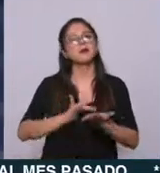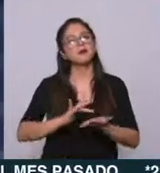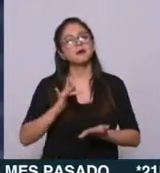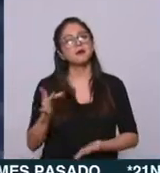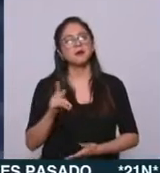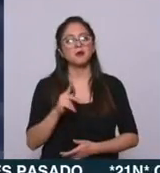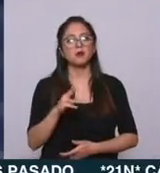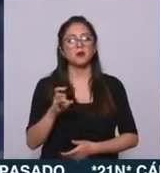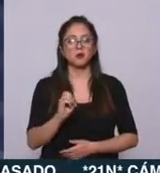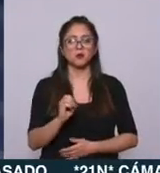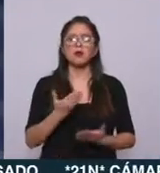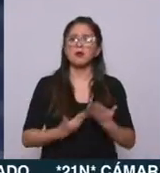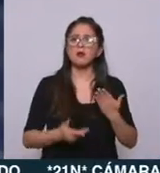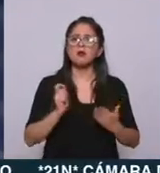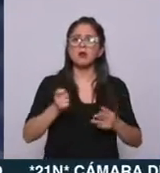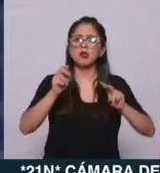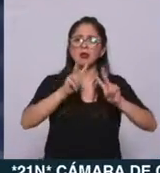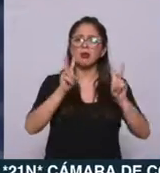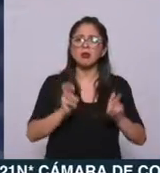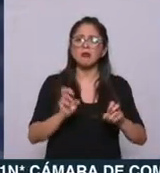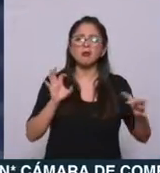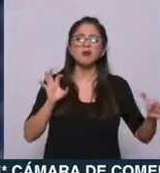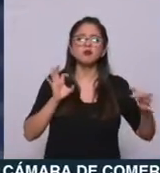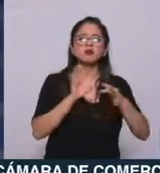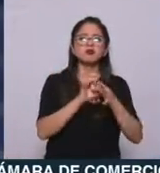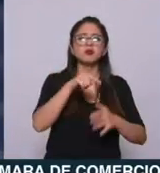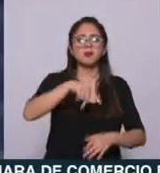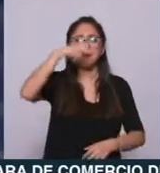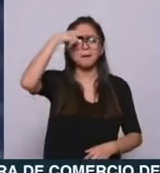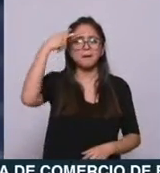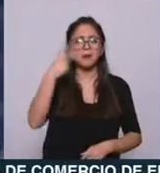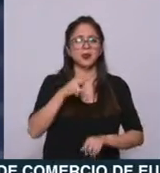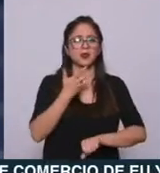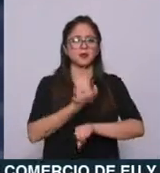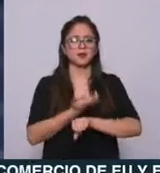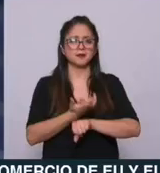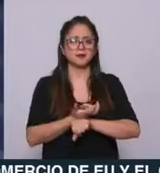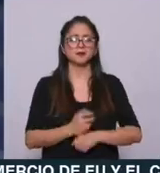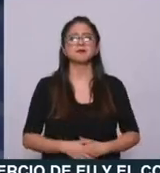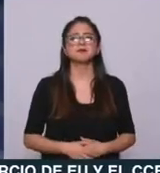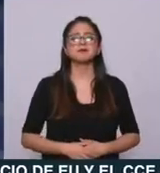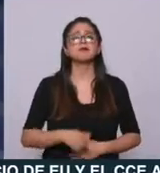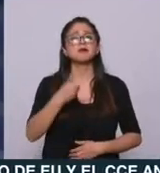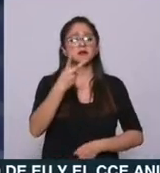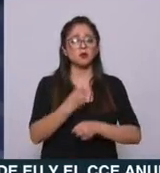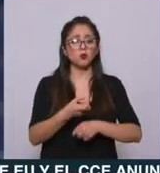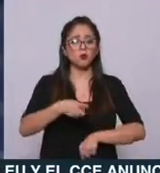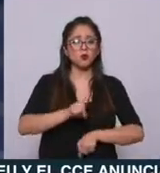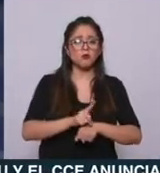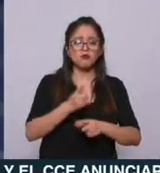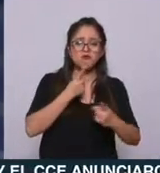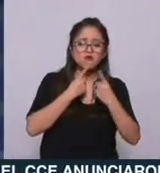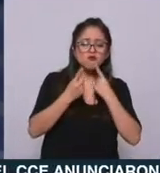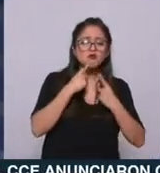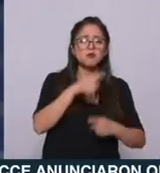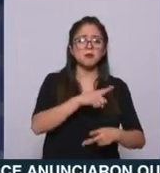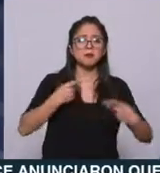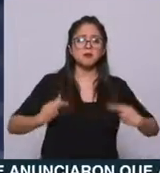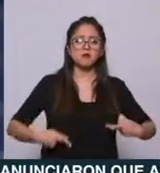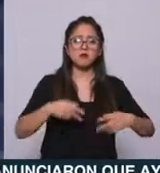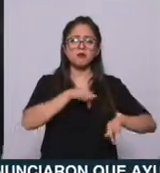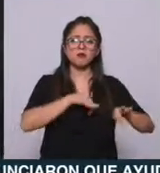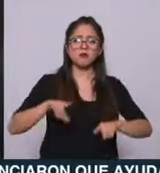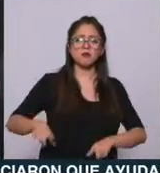Vamos ahora al tema relacionado con la relación México-Estados Unidos. Tras concluir el segundo día de conversaciones con funcionarios estadounidenses,